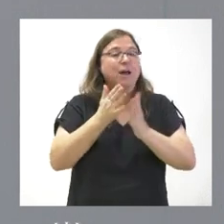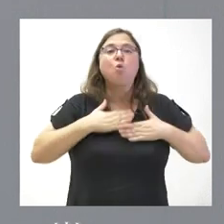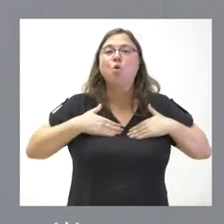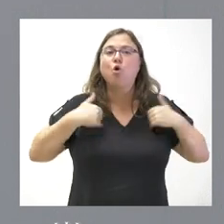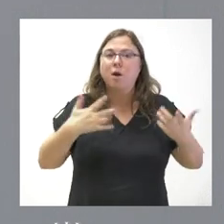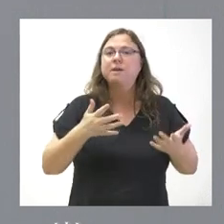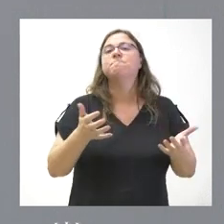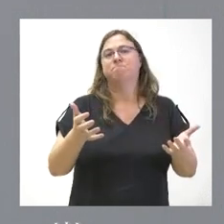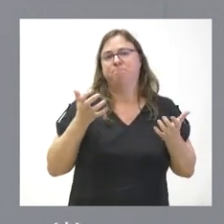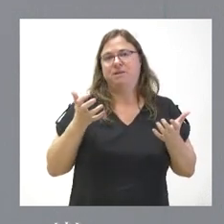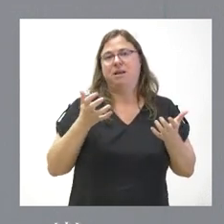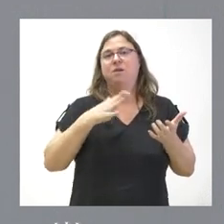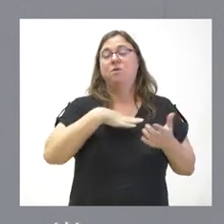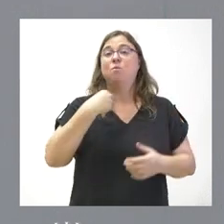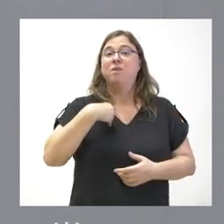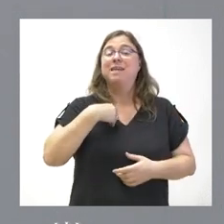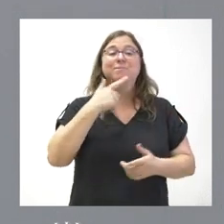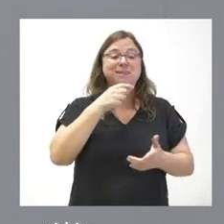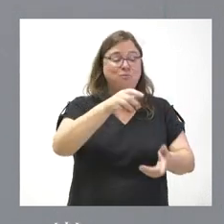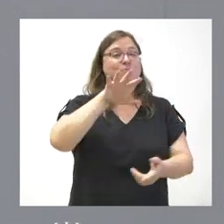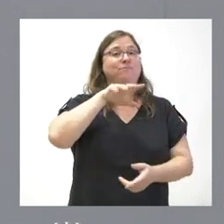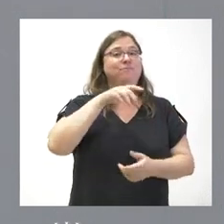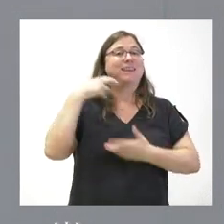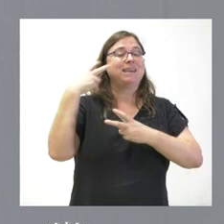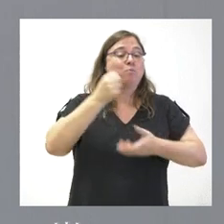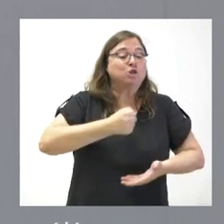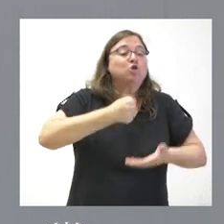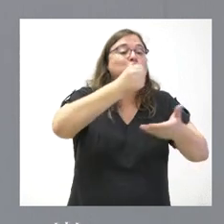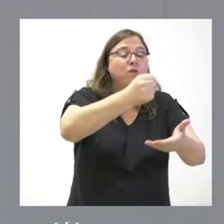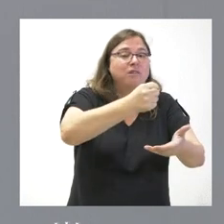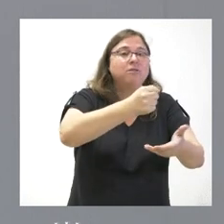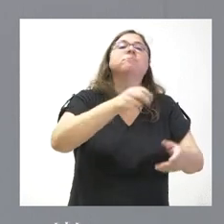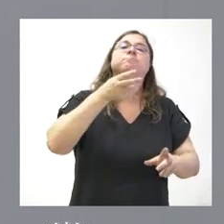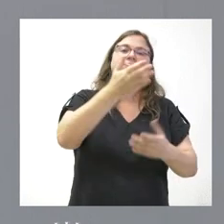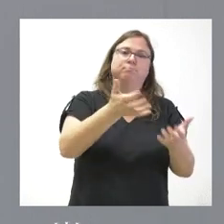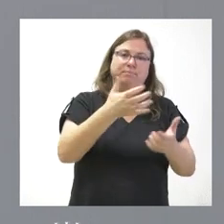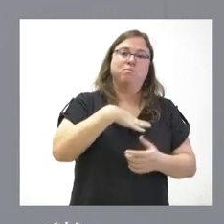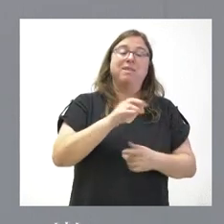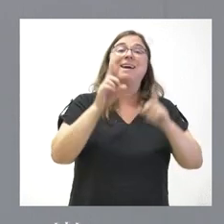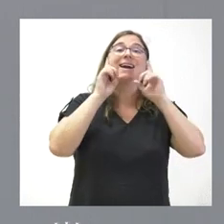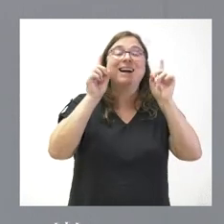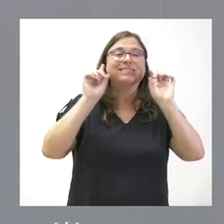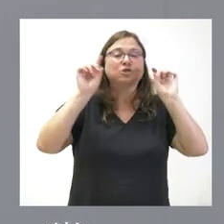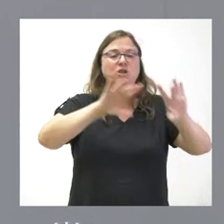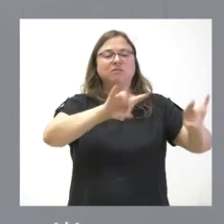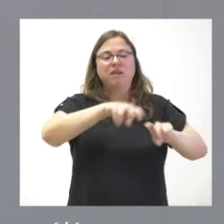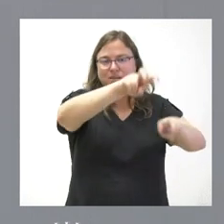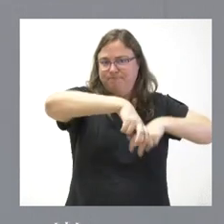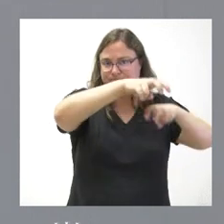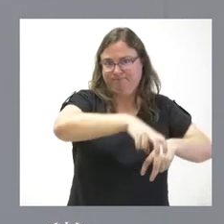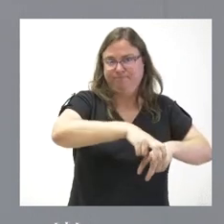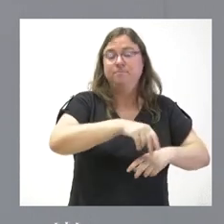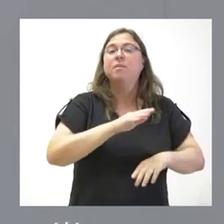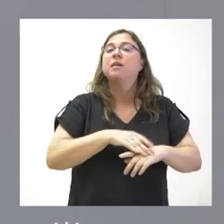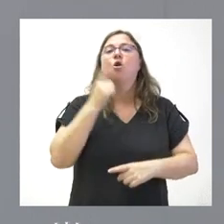beneficiarán de esta eliminación del impuesto de sucesión y donaciones en Castilla de León cuando se trate de una explotación agraria la finalidad es fomentar